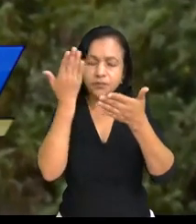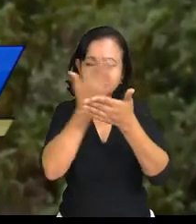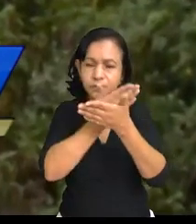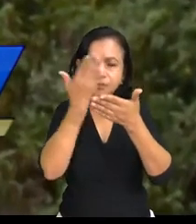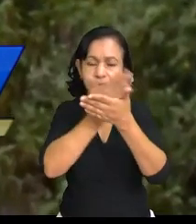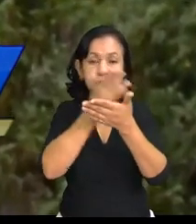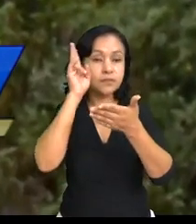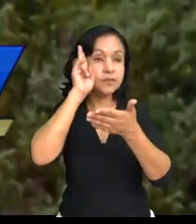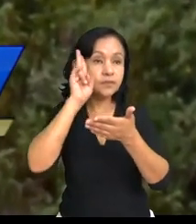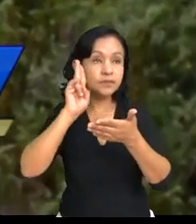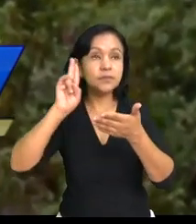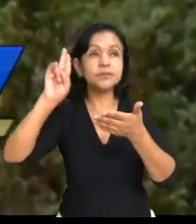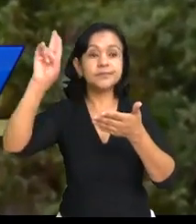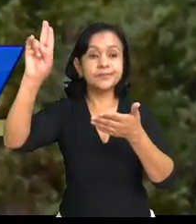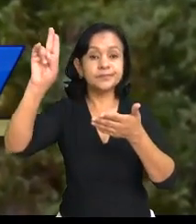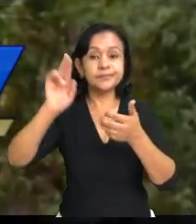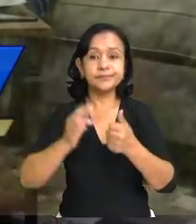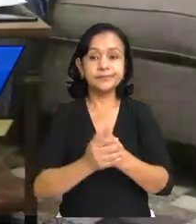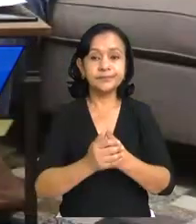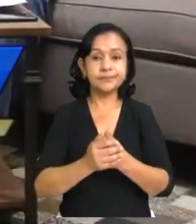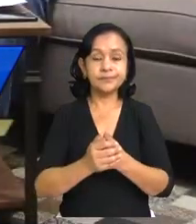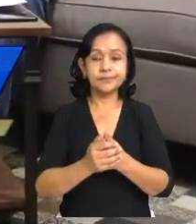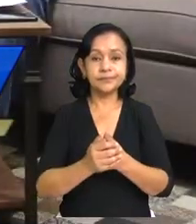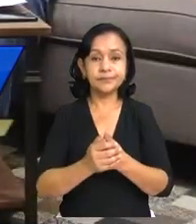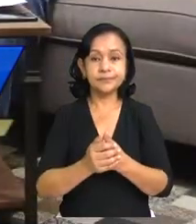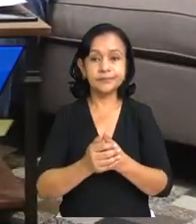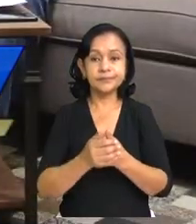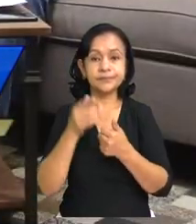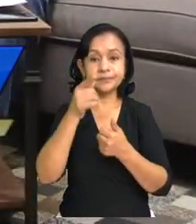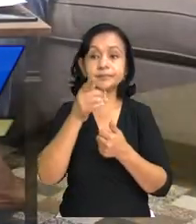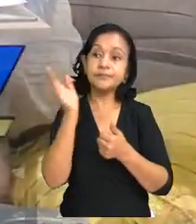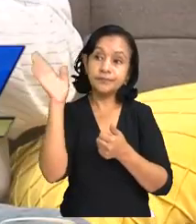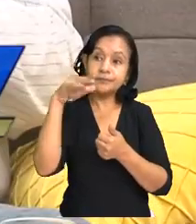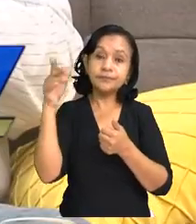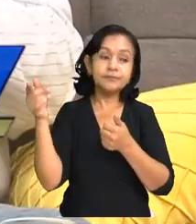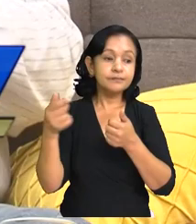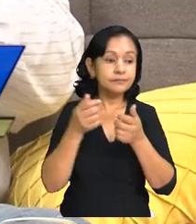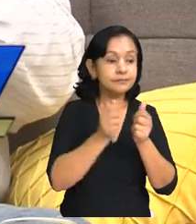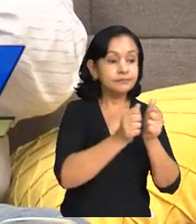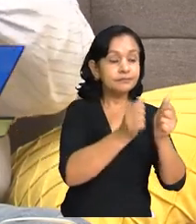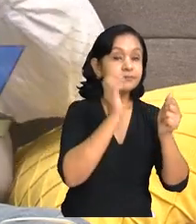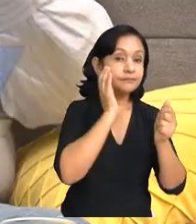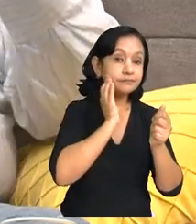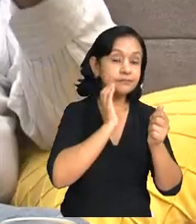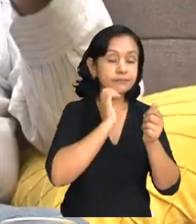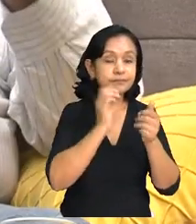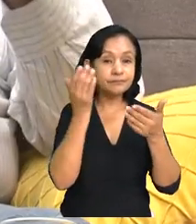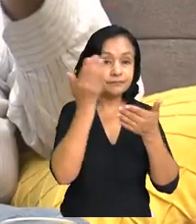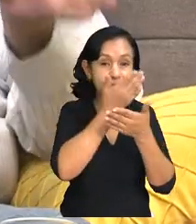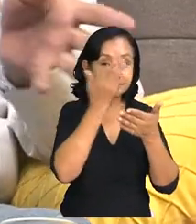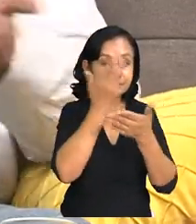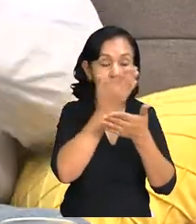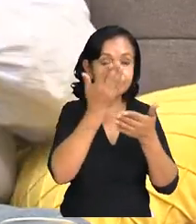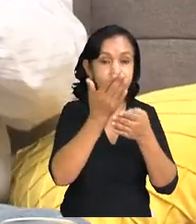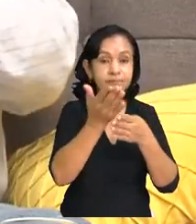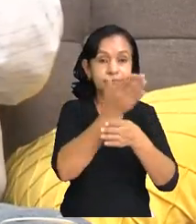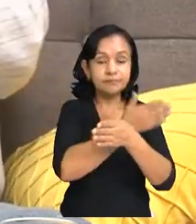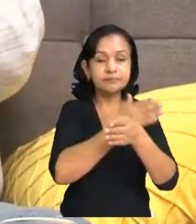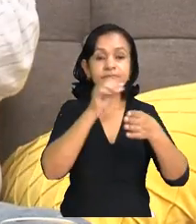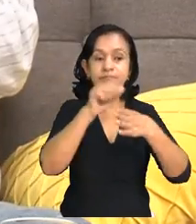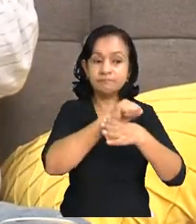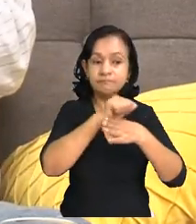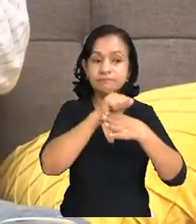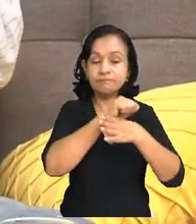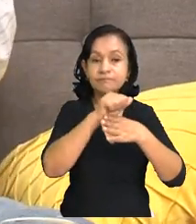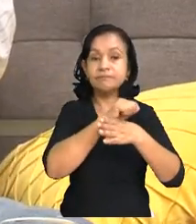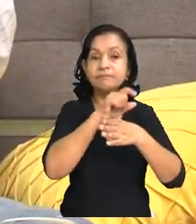a los cuales, si te metes en una lógica de pasantía, esos muchachos podrían hacer estudios que no sean teóricos, sino que estudios